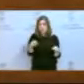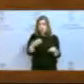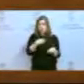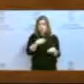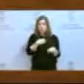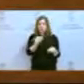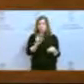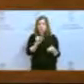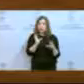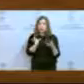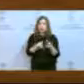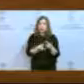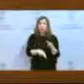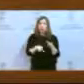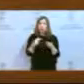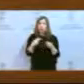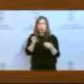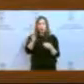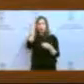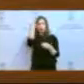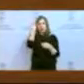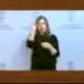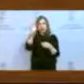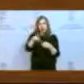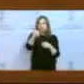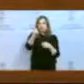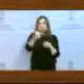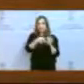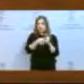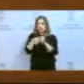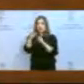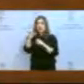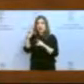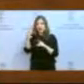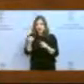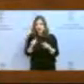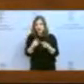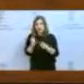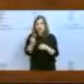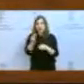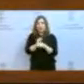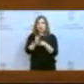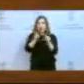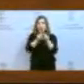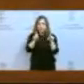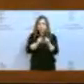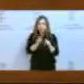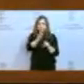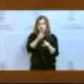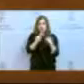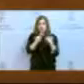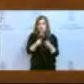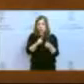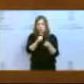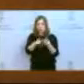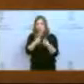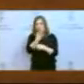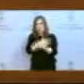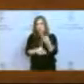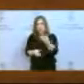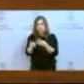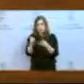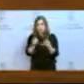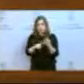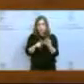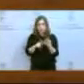que la Junta General apruebe iniciativas sobre el ERA, la financiación de las entidades del tercer sector, la discapacidad, los